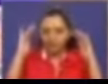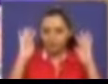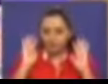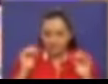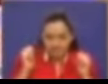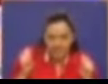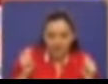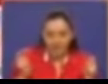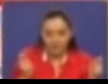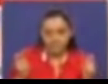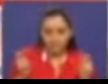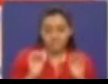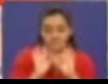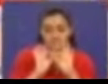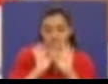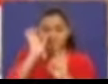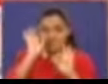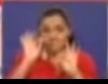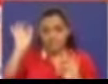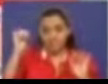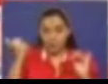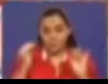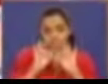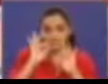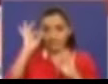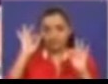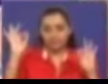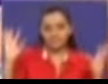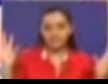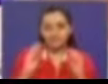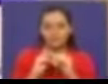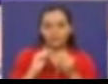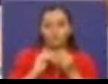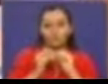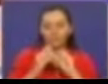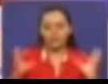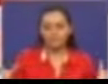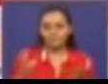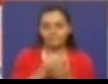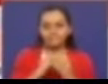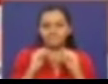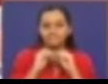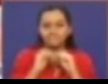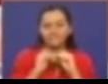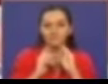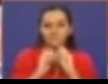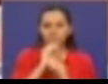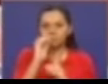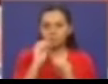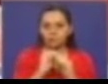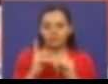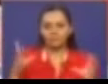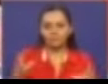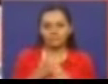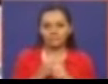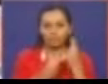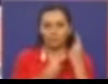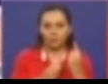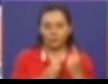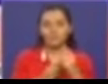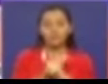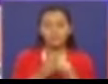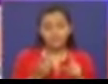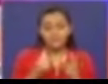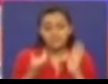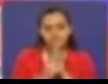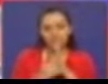sí tiene, este índice, índice es un número que recoge varios indicadores y los condensa en uno solo. Eso hace